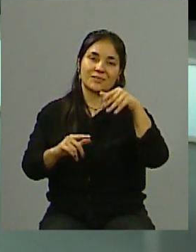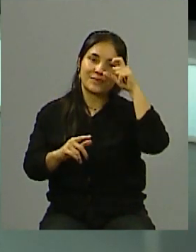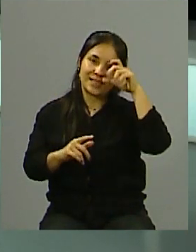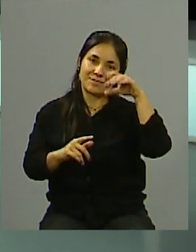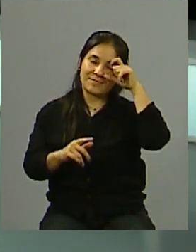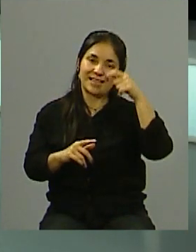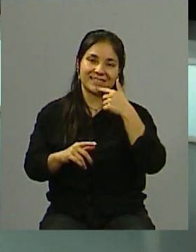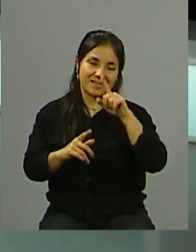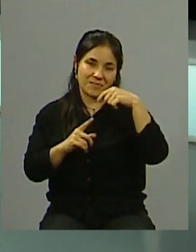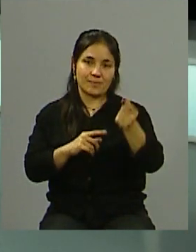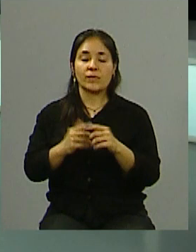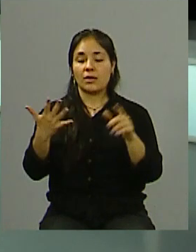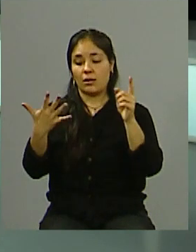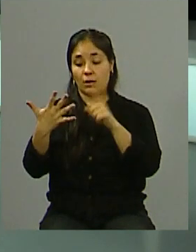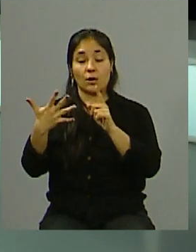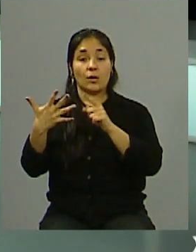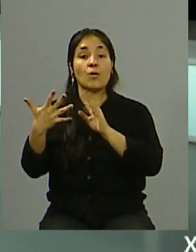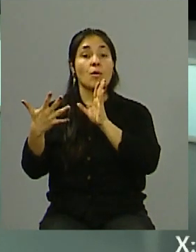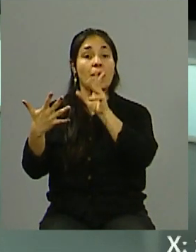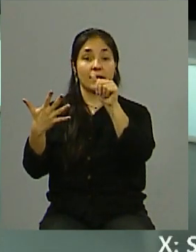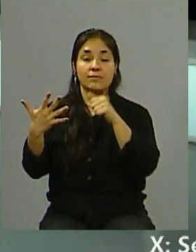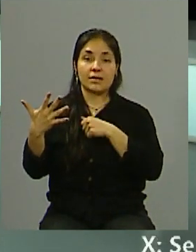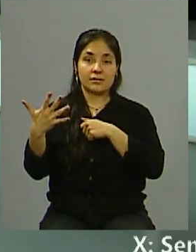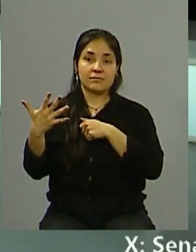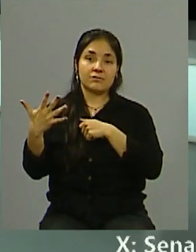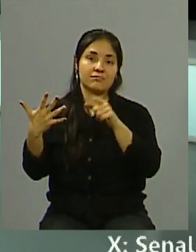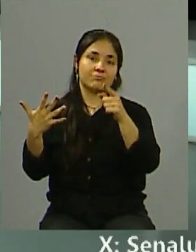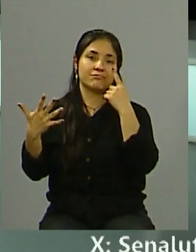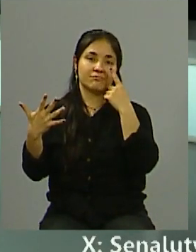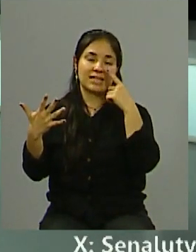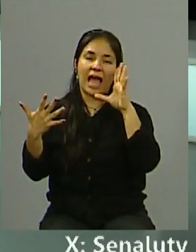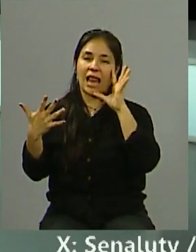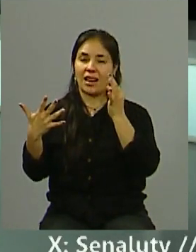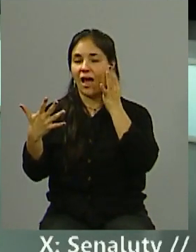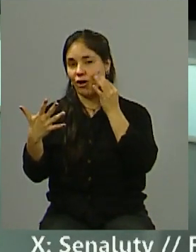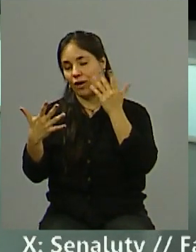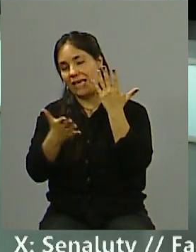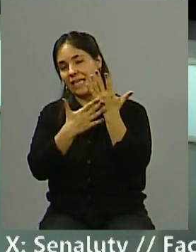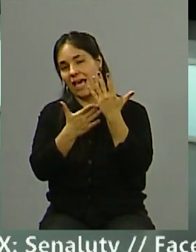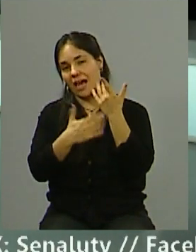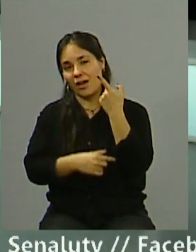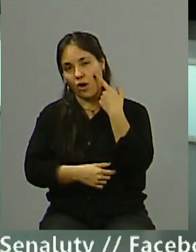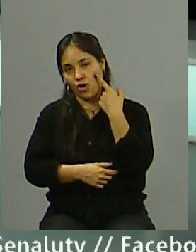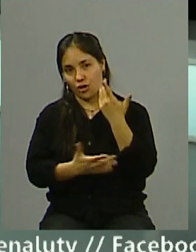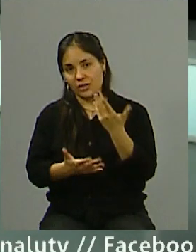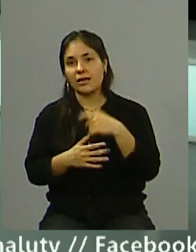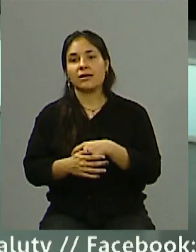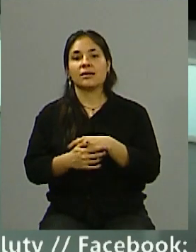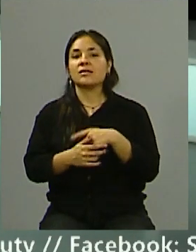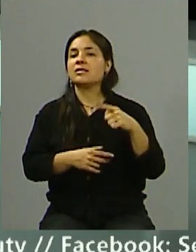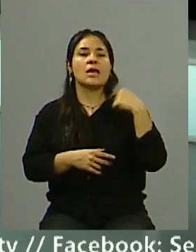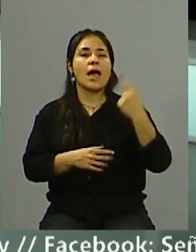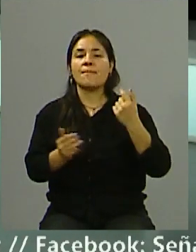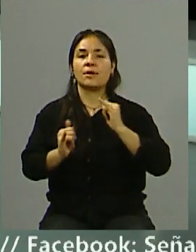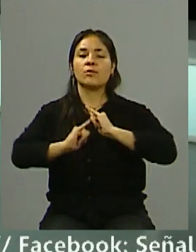incidir, y Bregman, bueno, sacando lo que uno ya supone que va a ser alguien de izquierda y que son las banderas que siempre